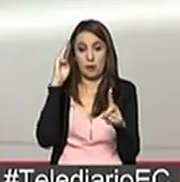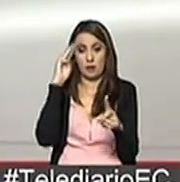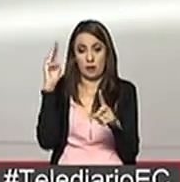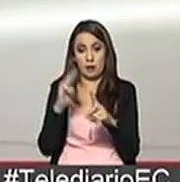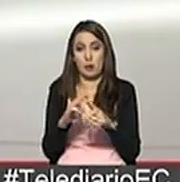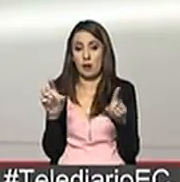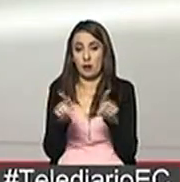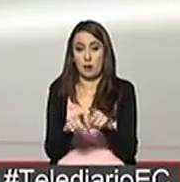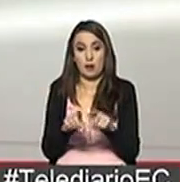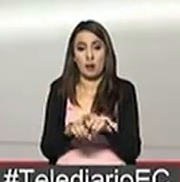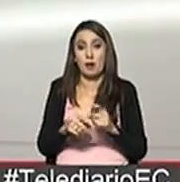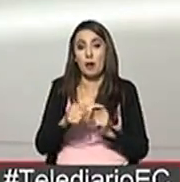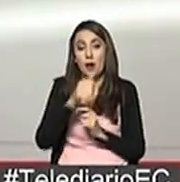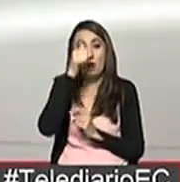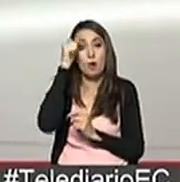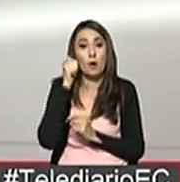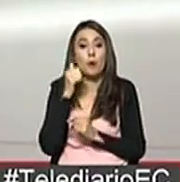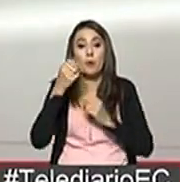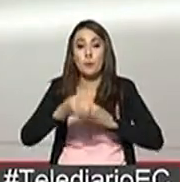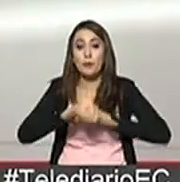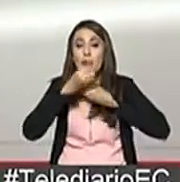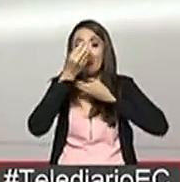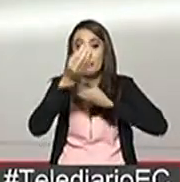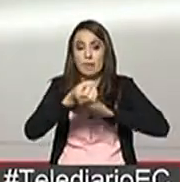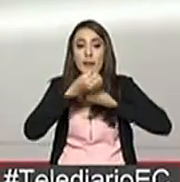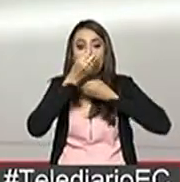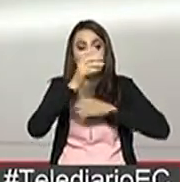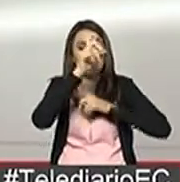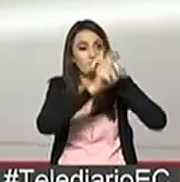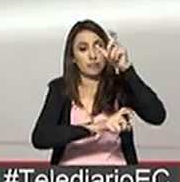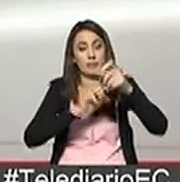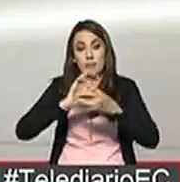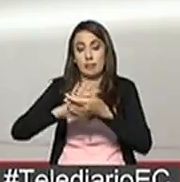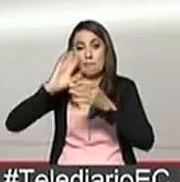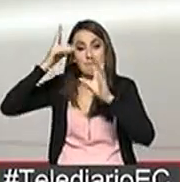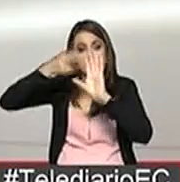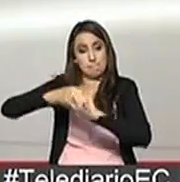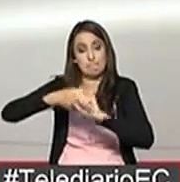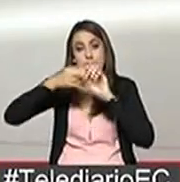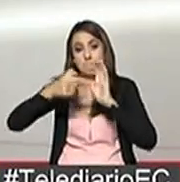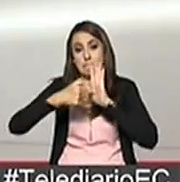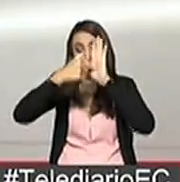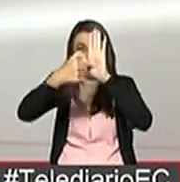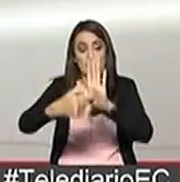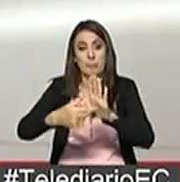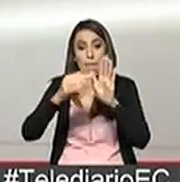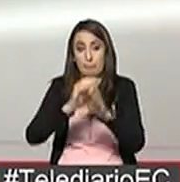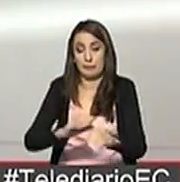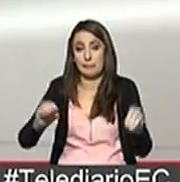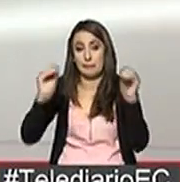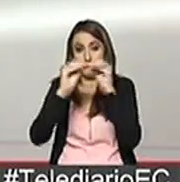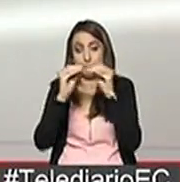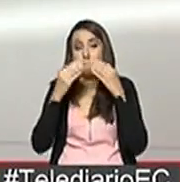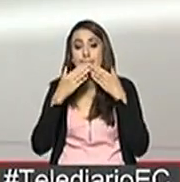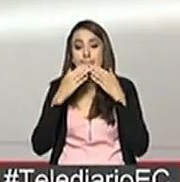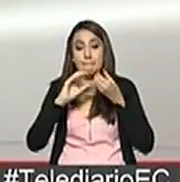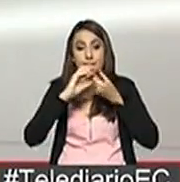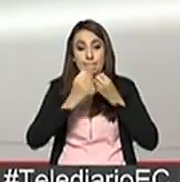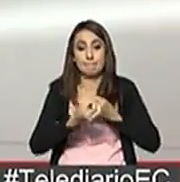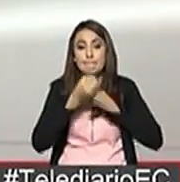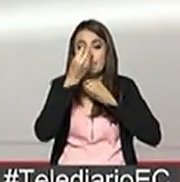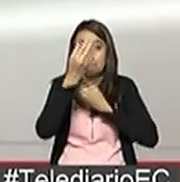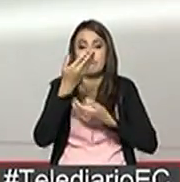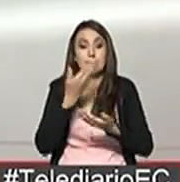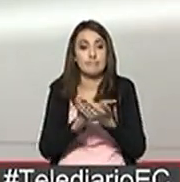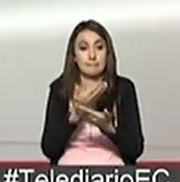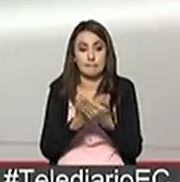la República el día de ayer ofreció a los asistentes en este evento, donde se dio a conocer con mayor detalle parte de estas